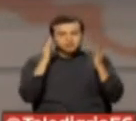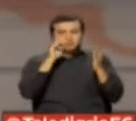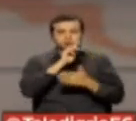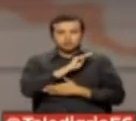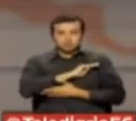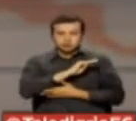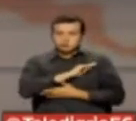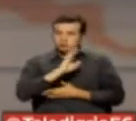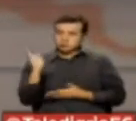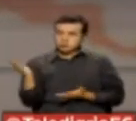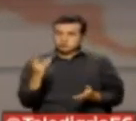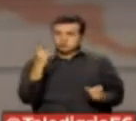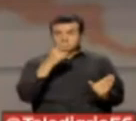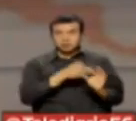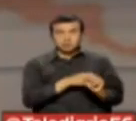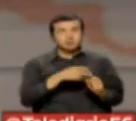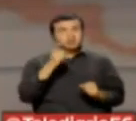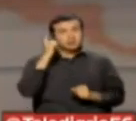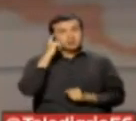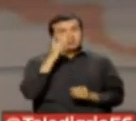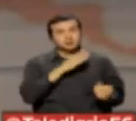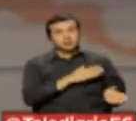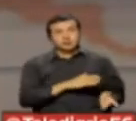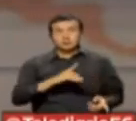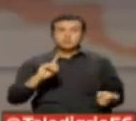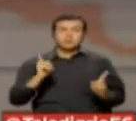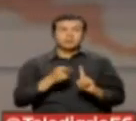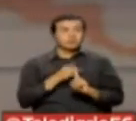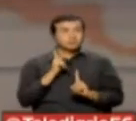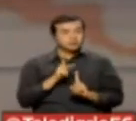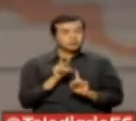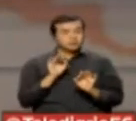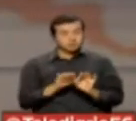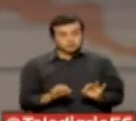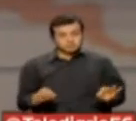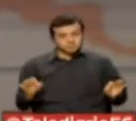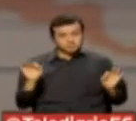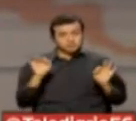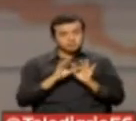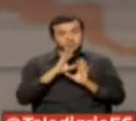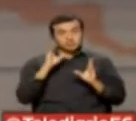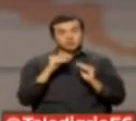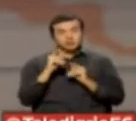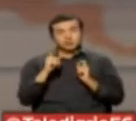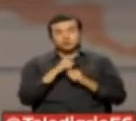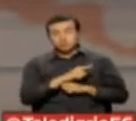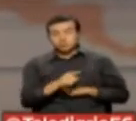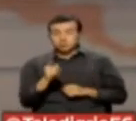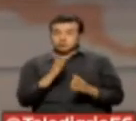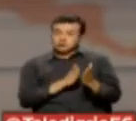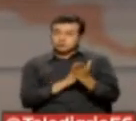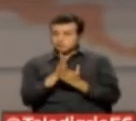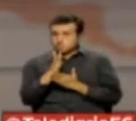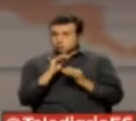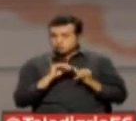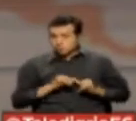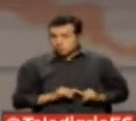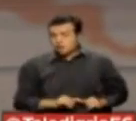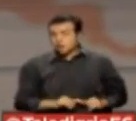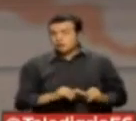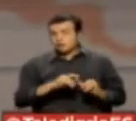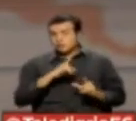municipio yo creo que esto es el primer punto yo creo que todavía tenemos un camino largo para